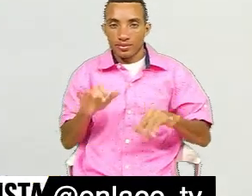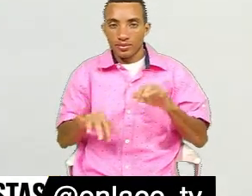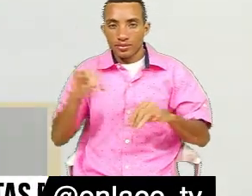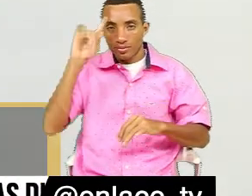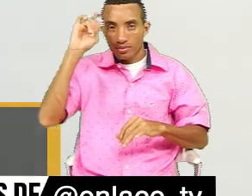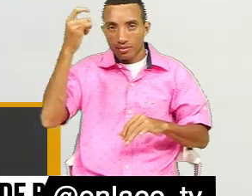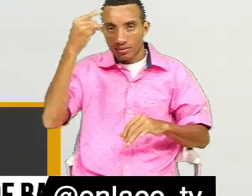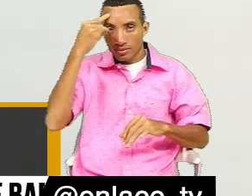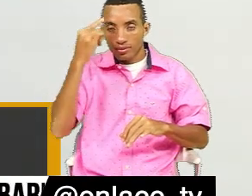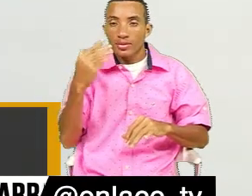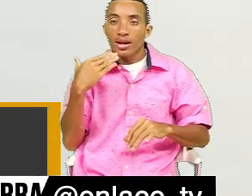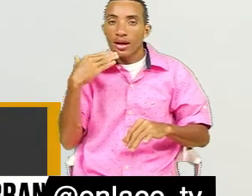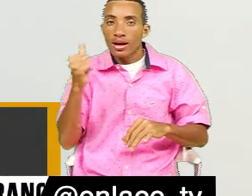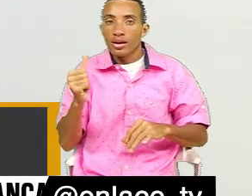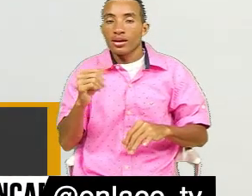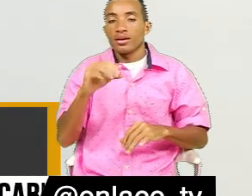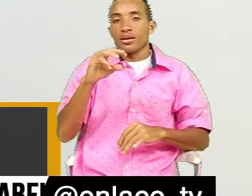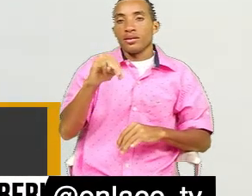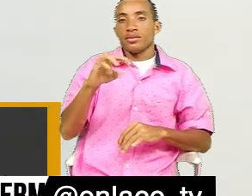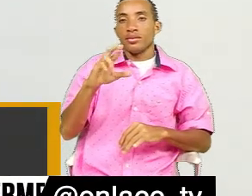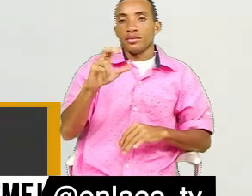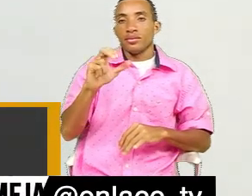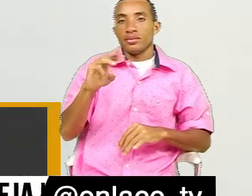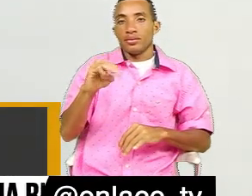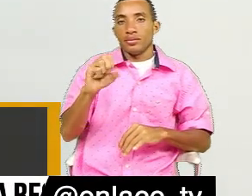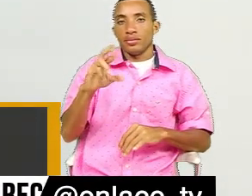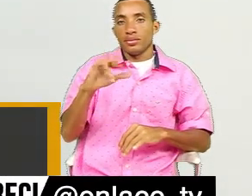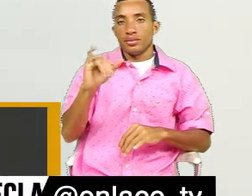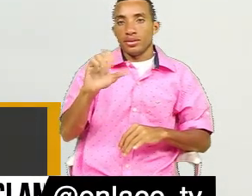doctora Mayel Ulloque Rodríguez, fue emitida la resolución número